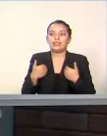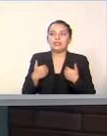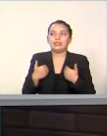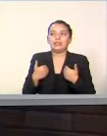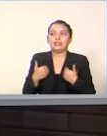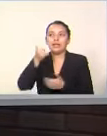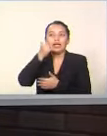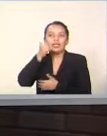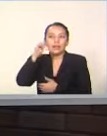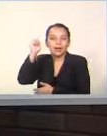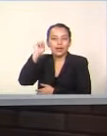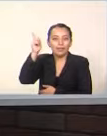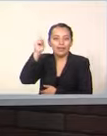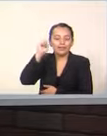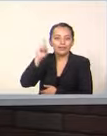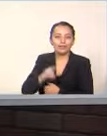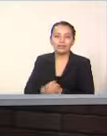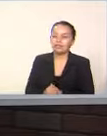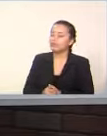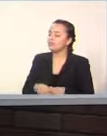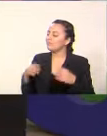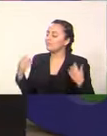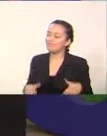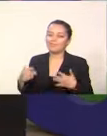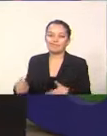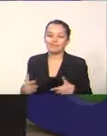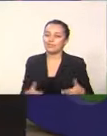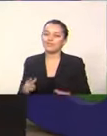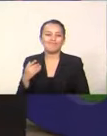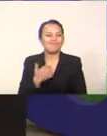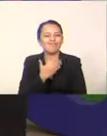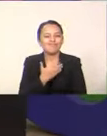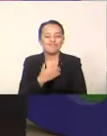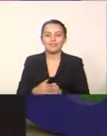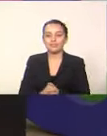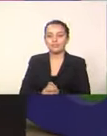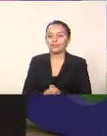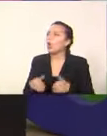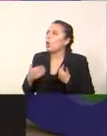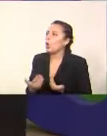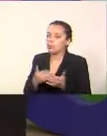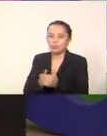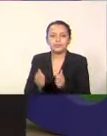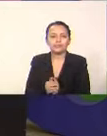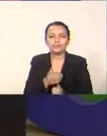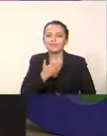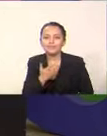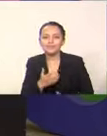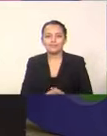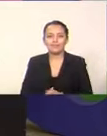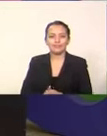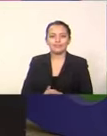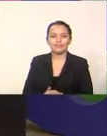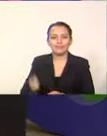antes, está un poco complicado que nos atienda ahorita. A ver, piensa, ¿cómo podemos hacer? ¿Cómo resolvemos este tipo de problemas? ¿Qué tal si ocupamos